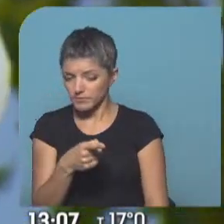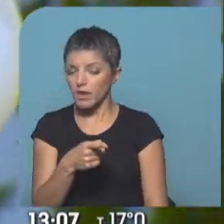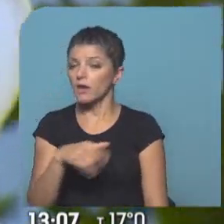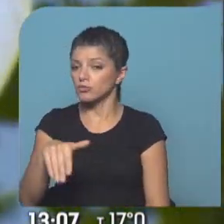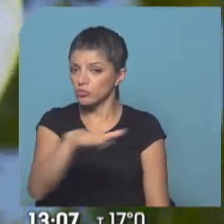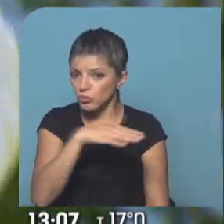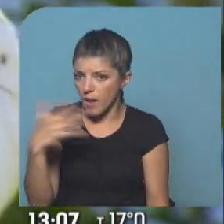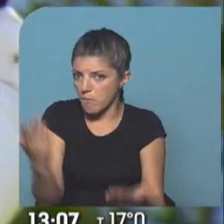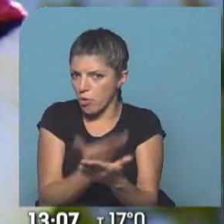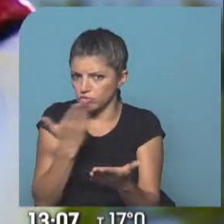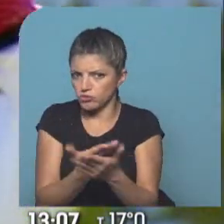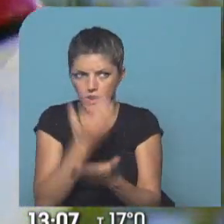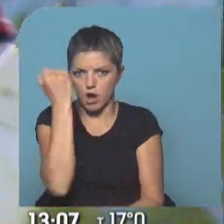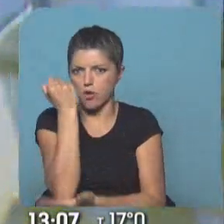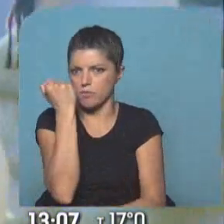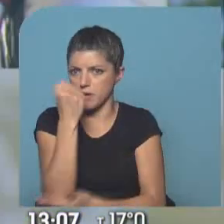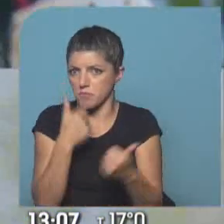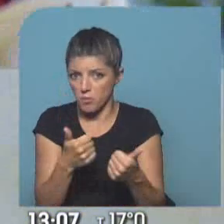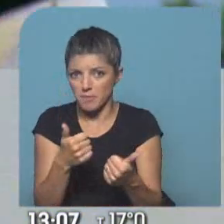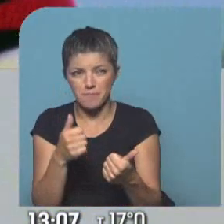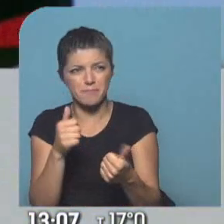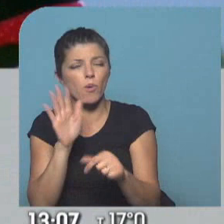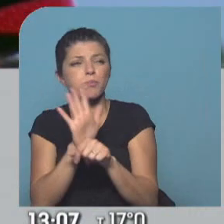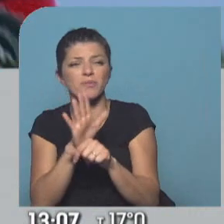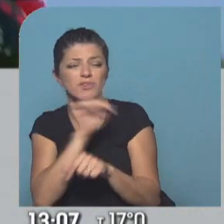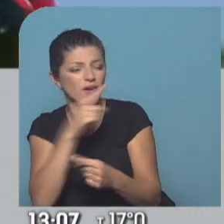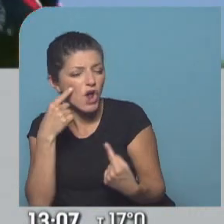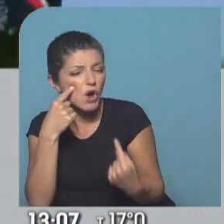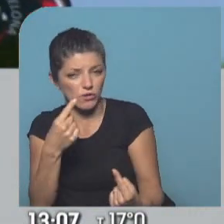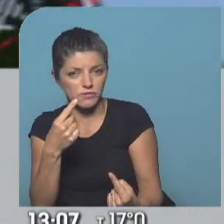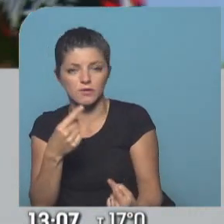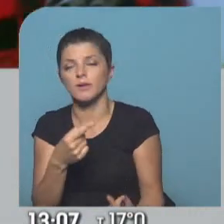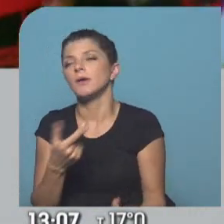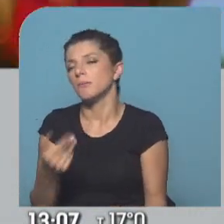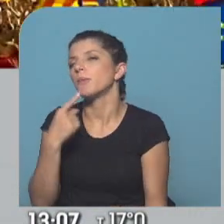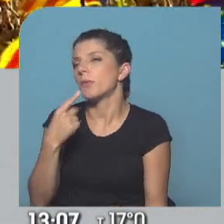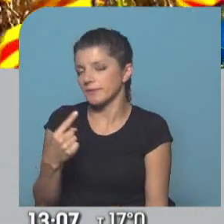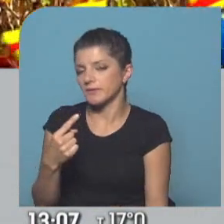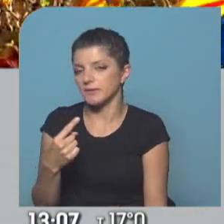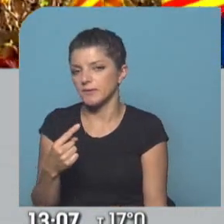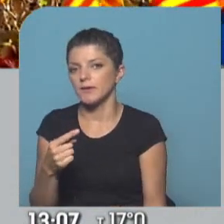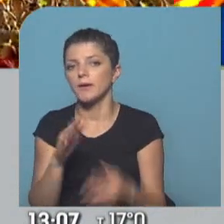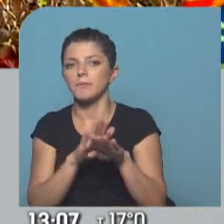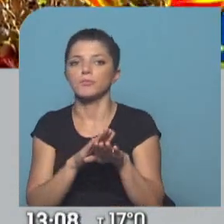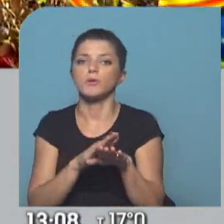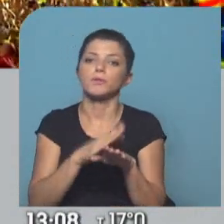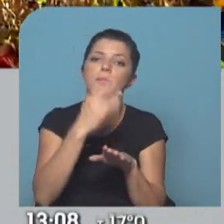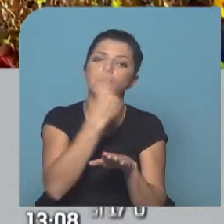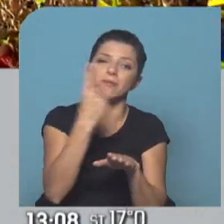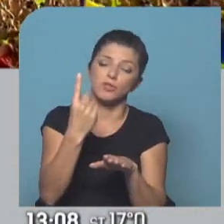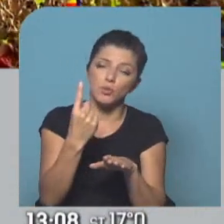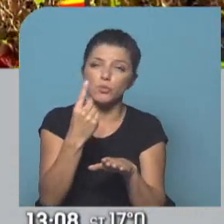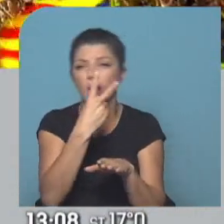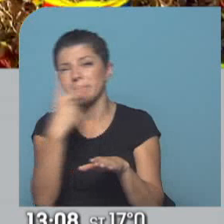muy productiva que no es reconocido. Tiene, podemos discutir el nombre, pero más o menos el 21 del PIB.